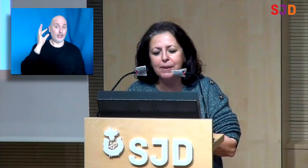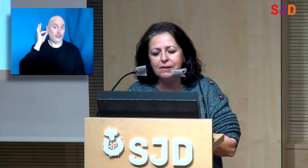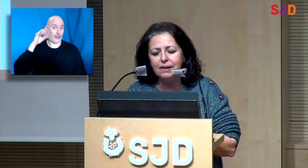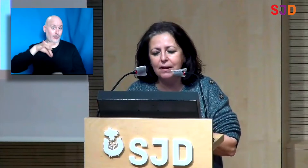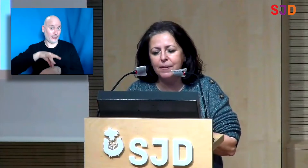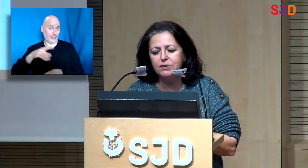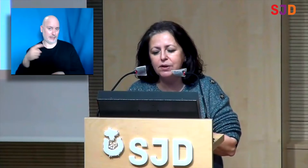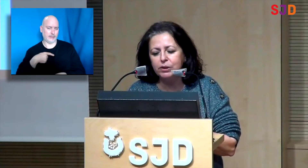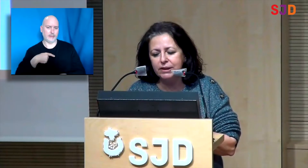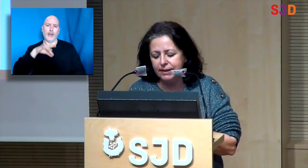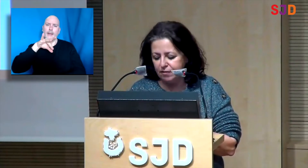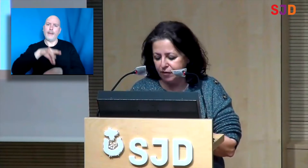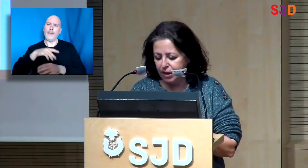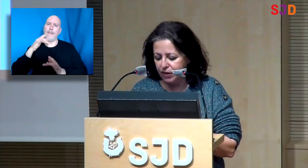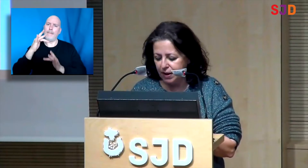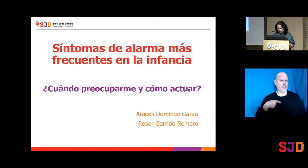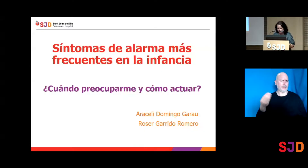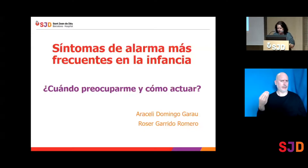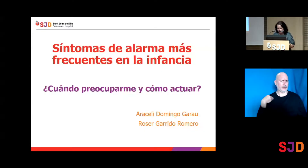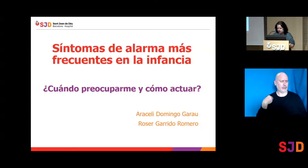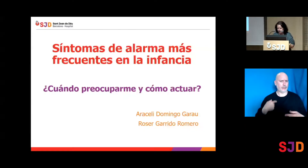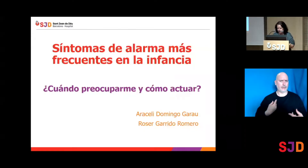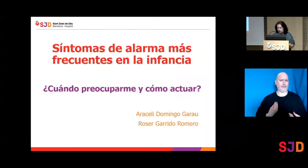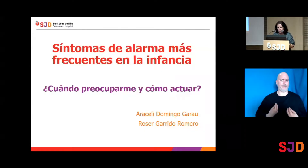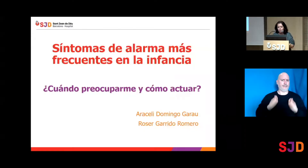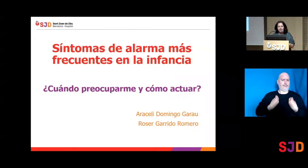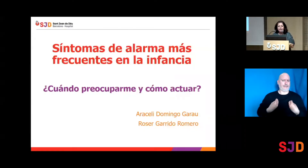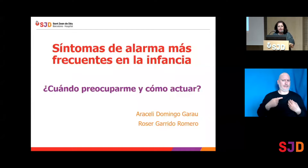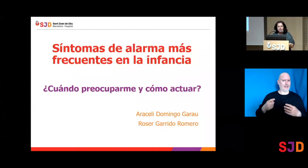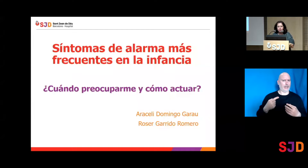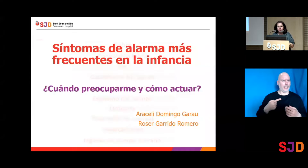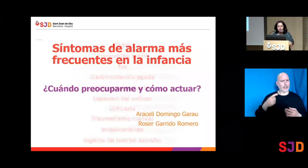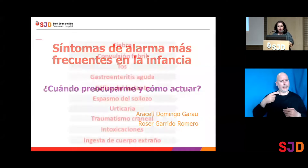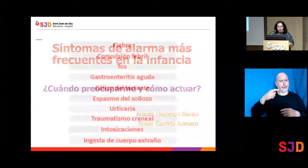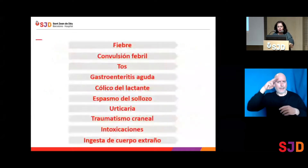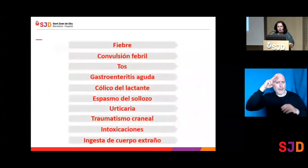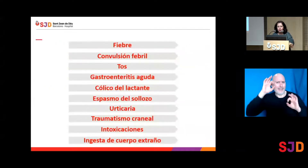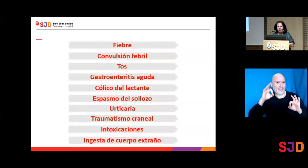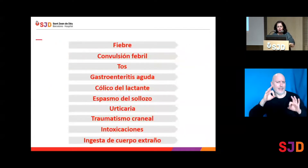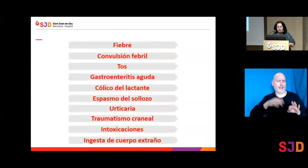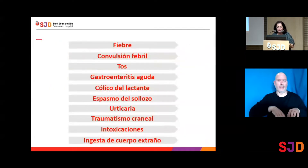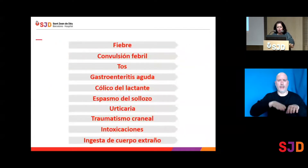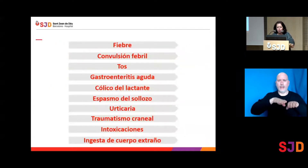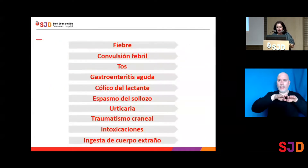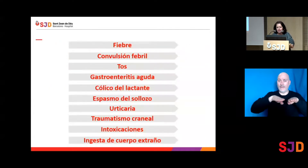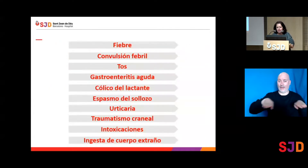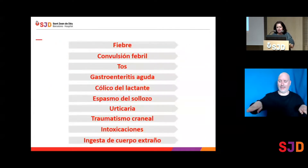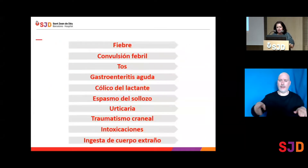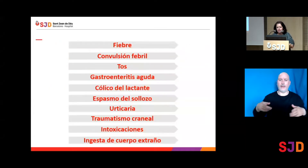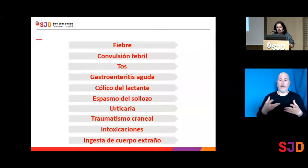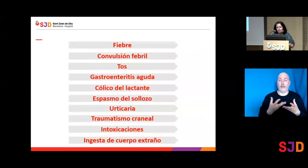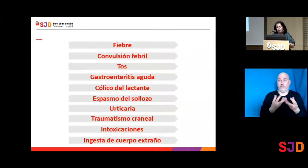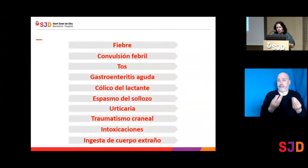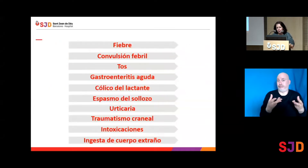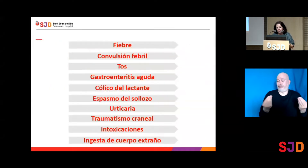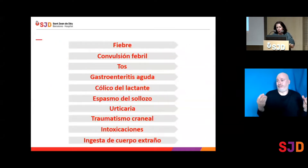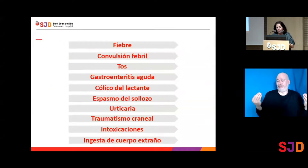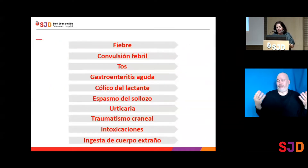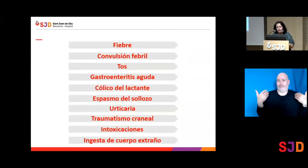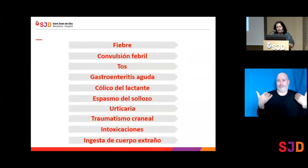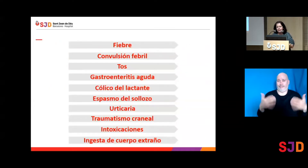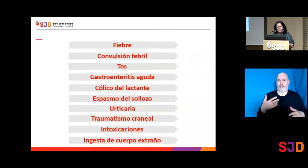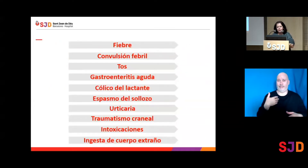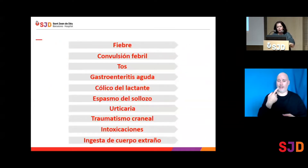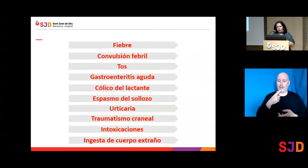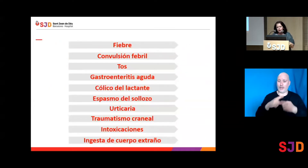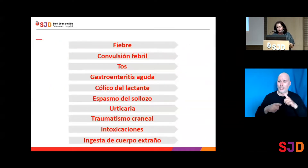de alarma más frecuentes en la infancia. Como entenderéis, son muchos los síntomas que nos pueden